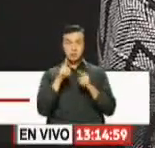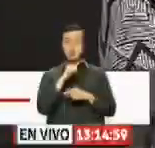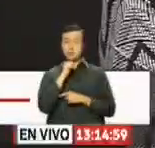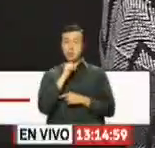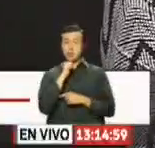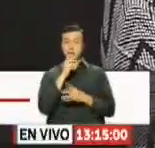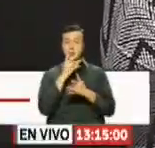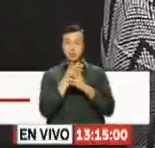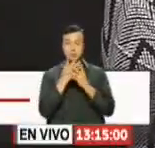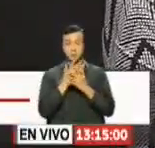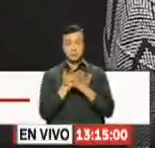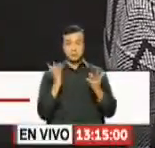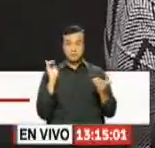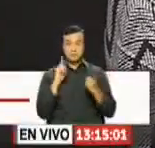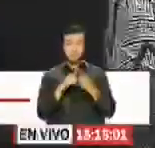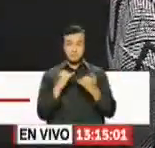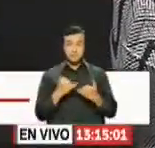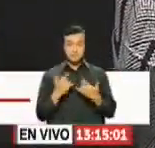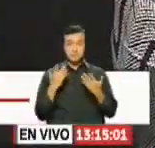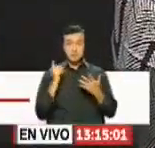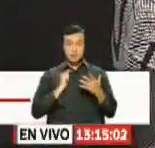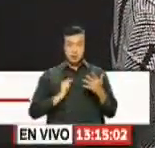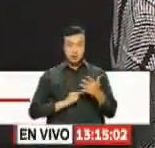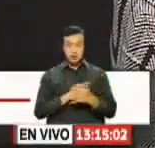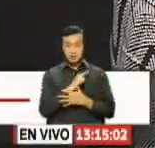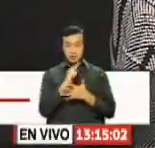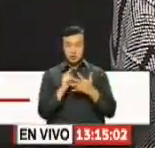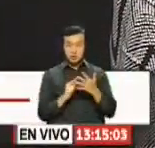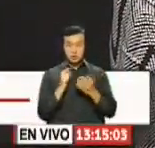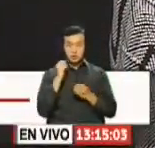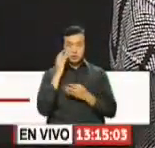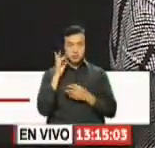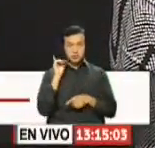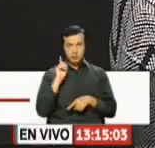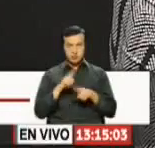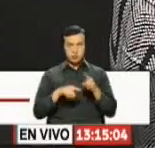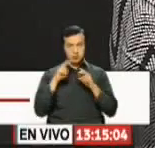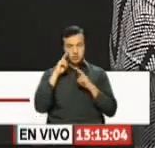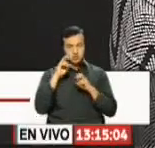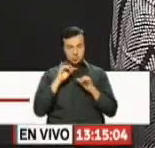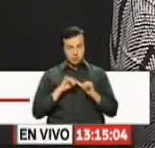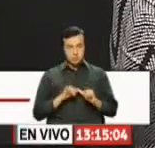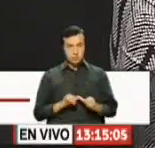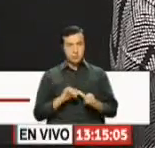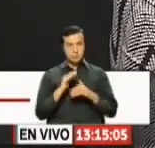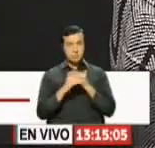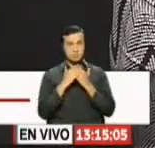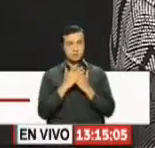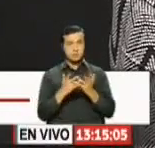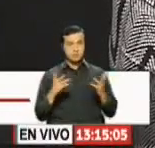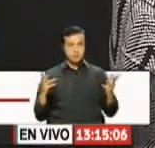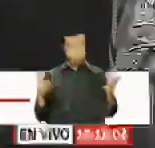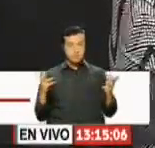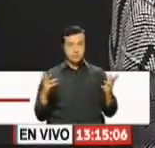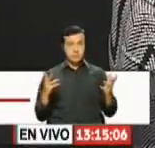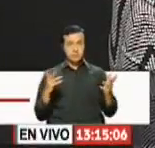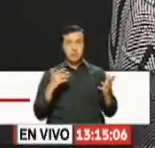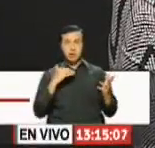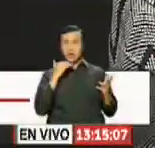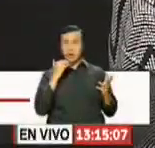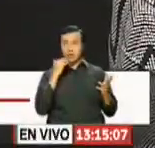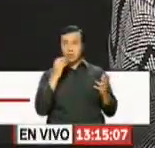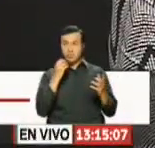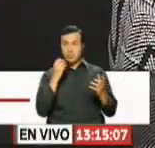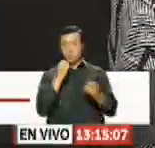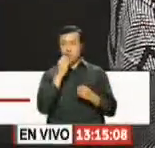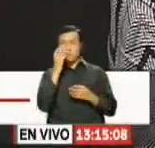pendientes y por eso no podemos dar más detalles de esta operación o de la investigación para que no vayamos a